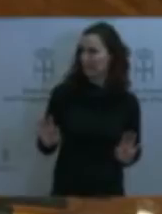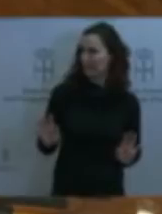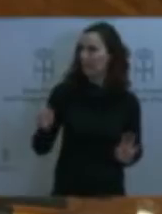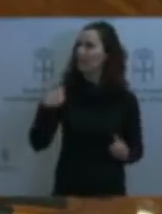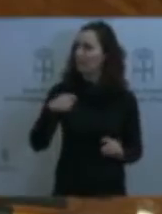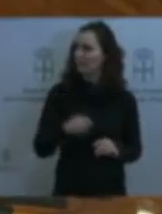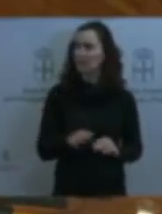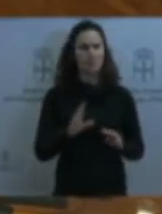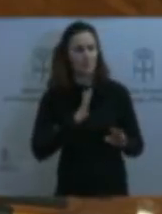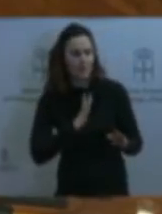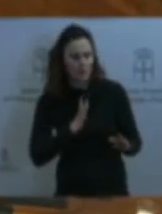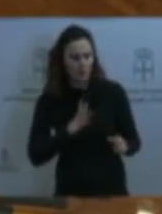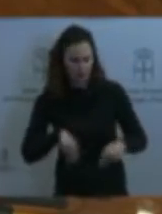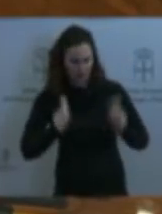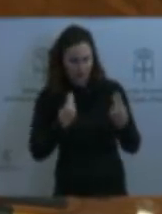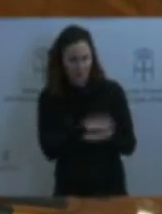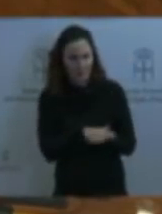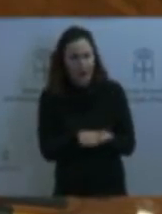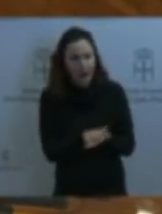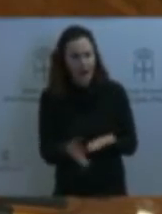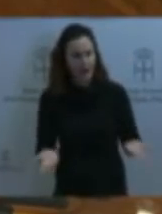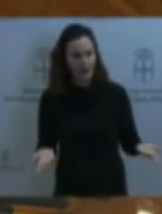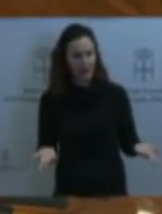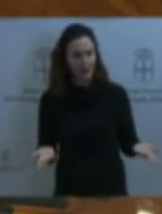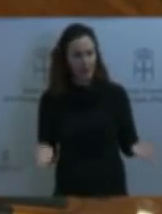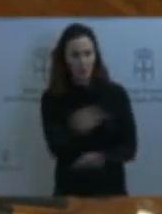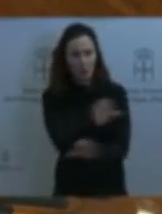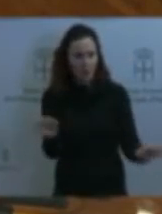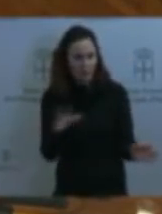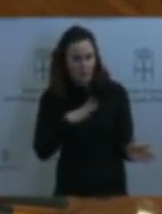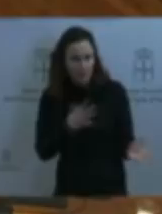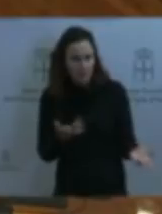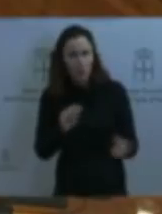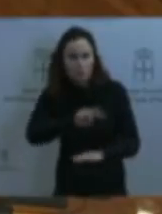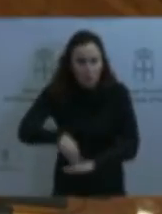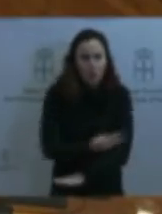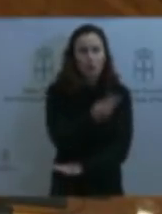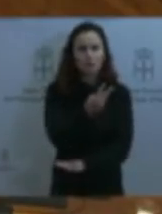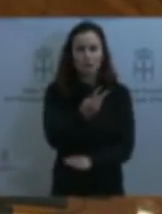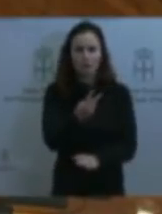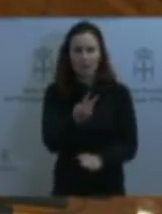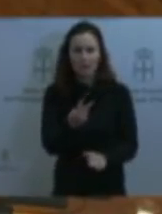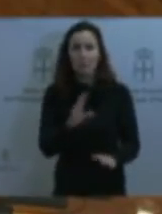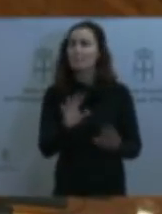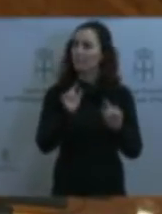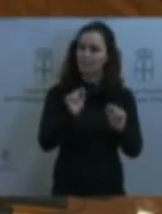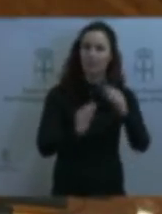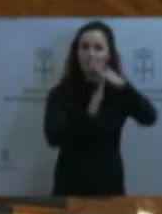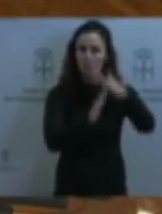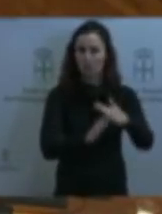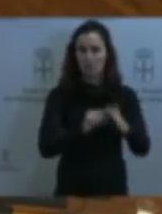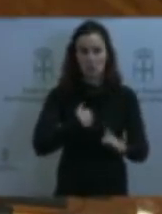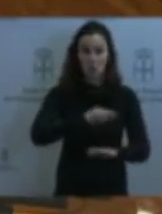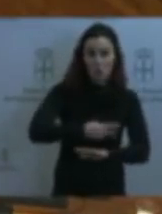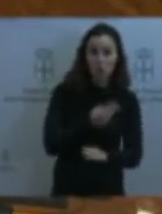de orden, presidente, porque llevo aquí 2 horas... Un momento, por favor. Perdone, llevo aquí 2 horas, señor presidente. Un momento, silencio.